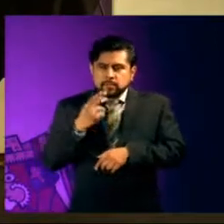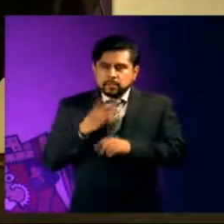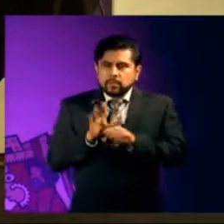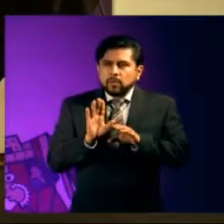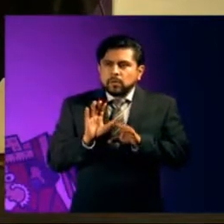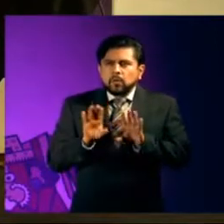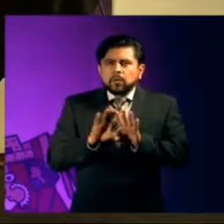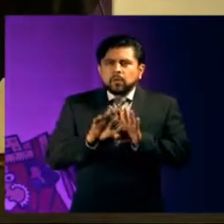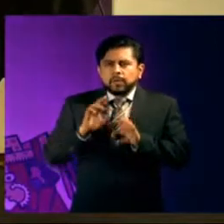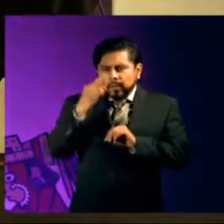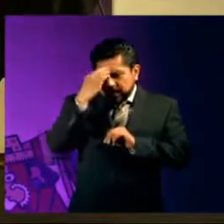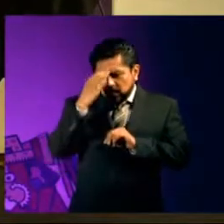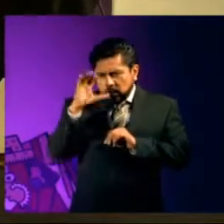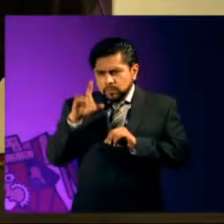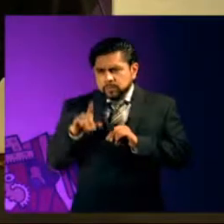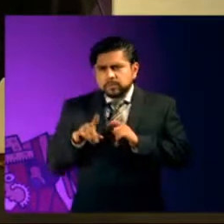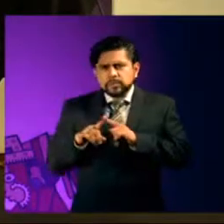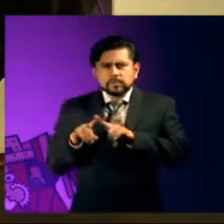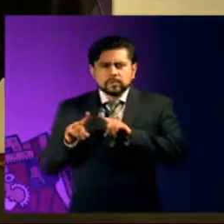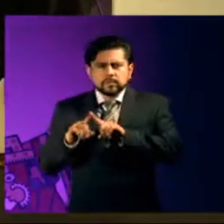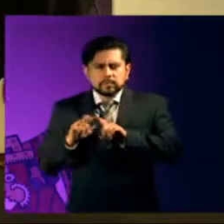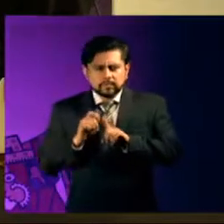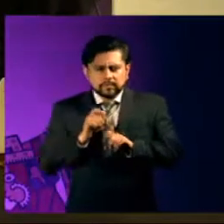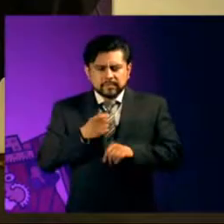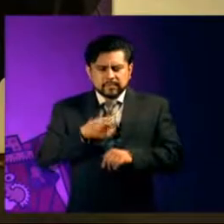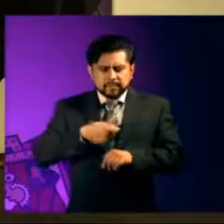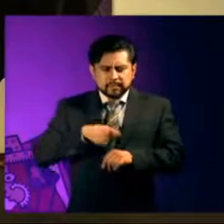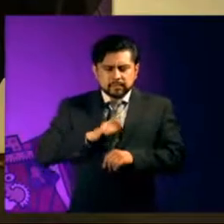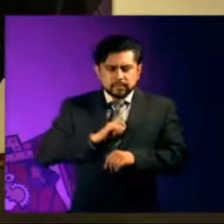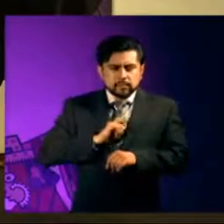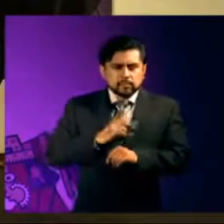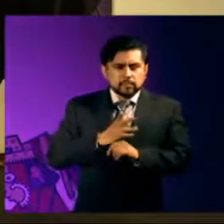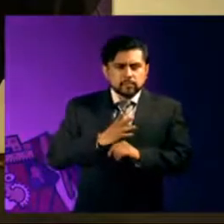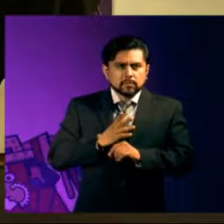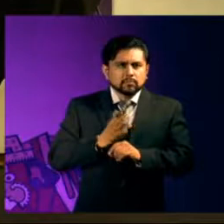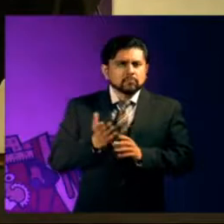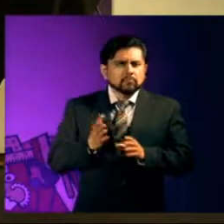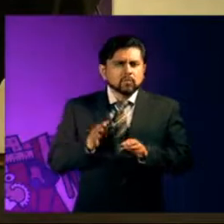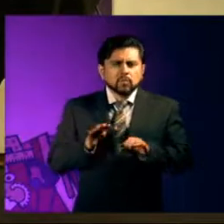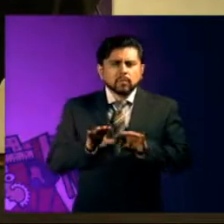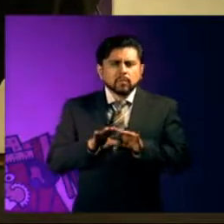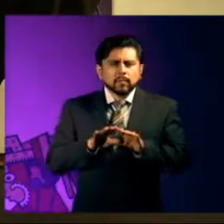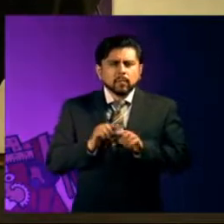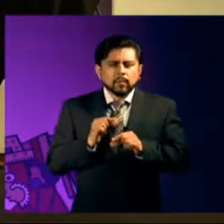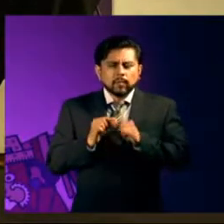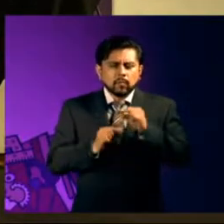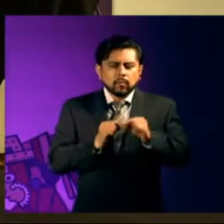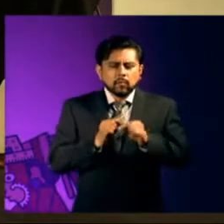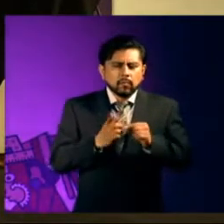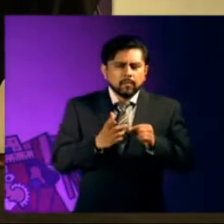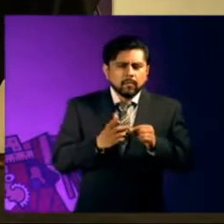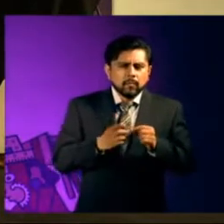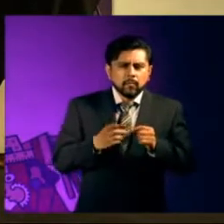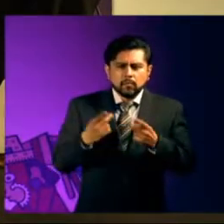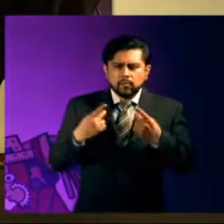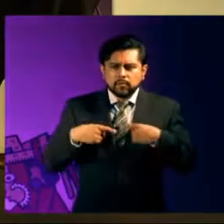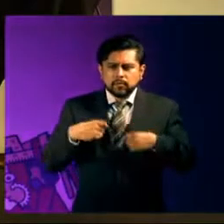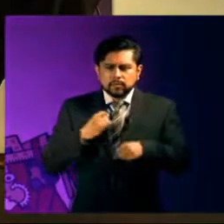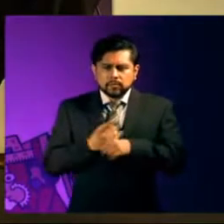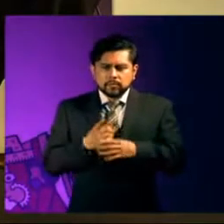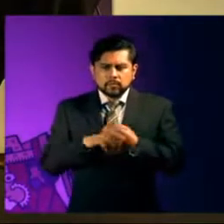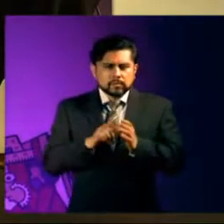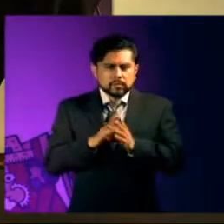reconocimiento de qué partes de la identidad van van tocando los personajes y tal